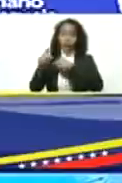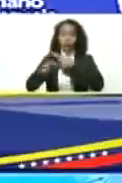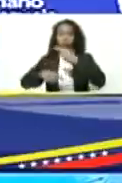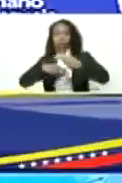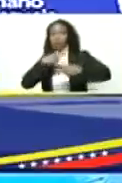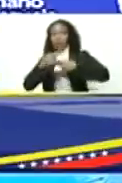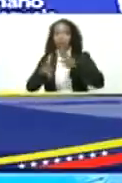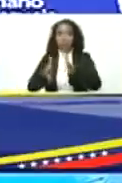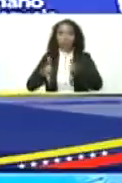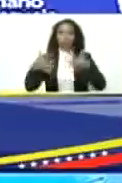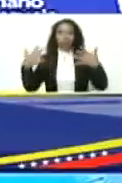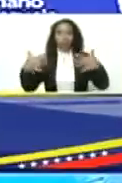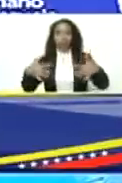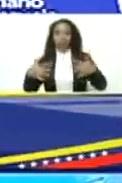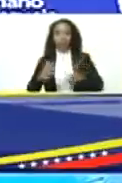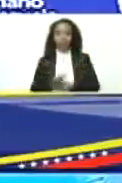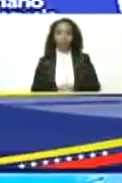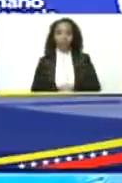revolución.